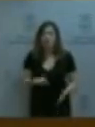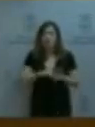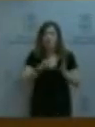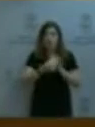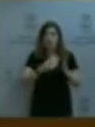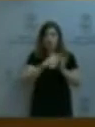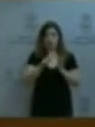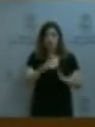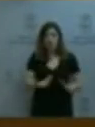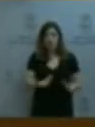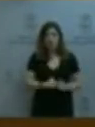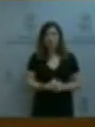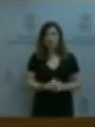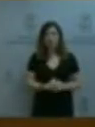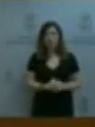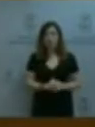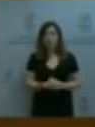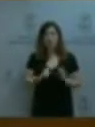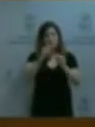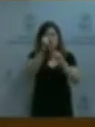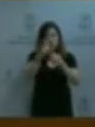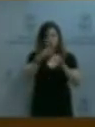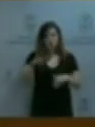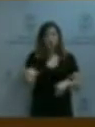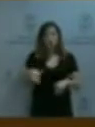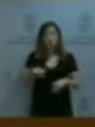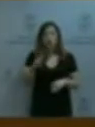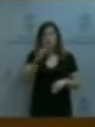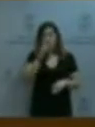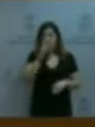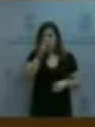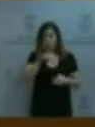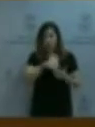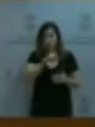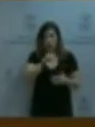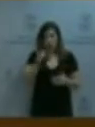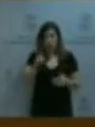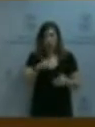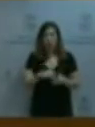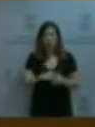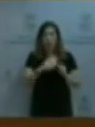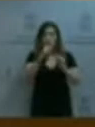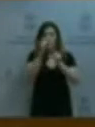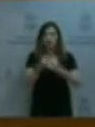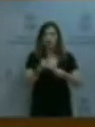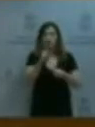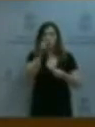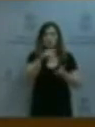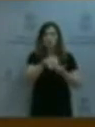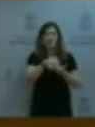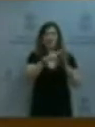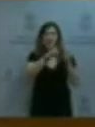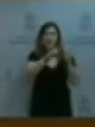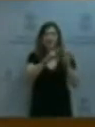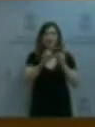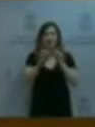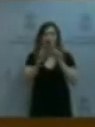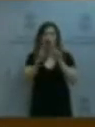presupuesto, que era el del 2011, presupuestó 1.078 millones. Pero lo que envió en realidad fueron